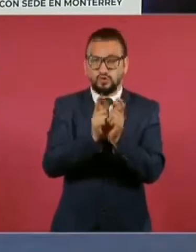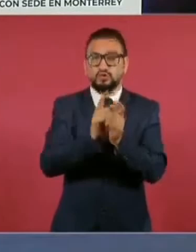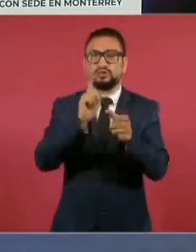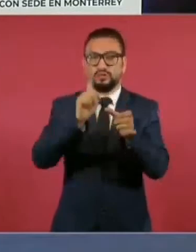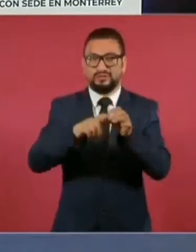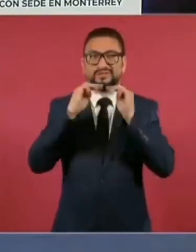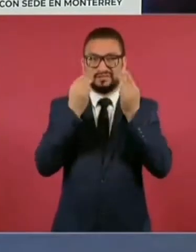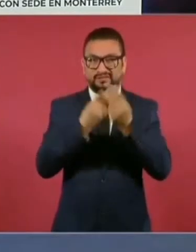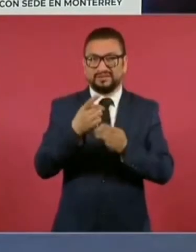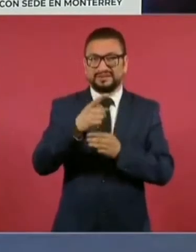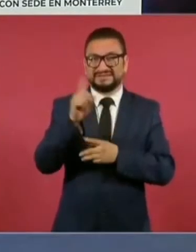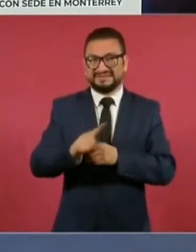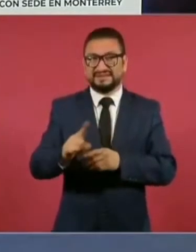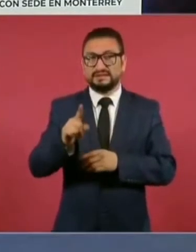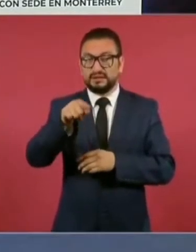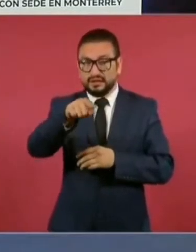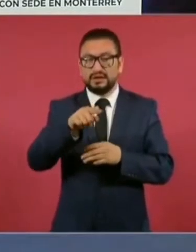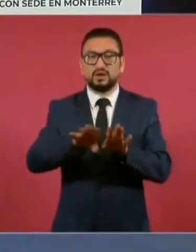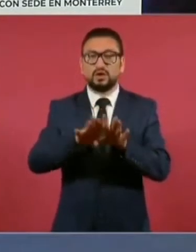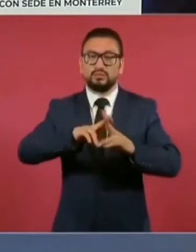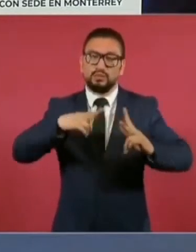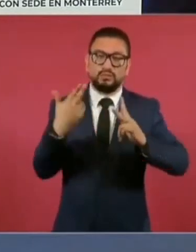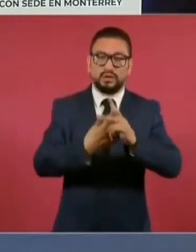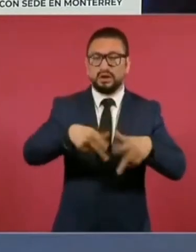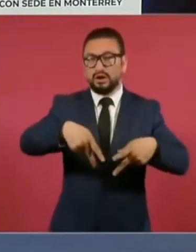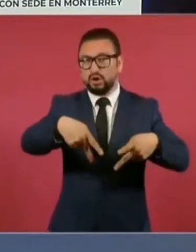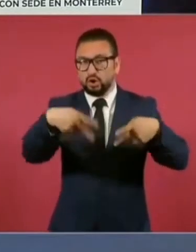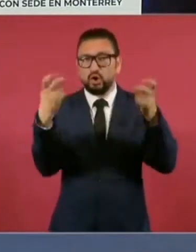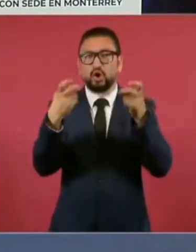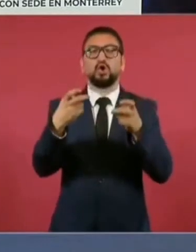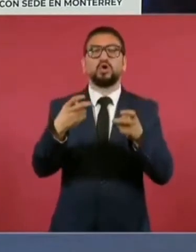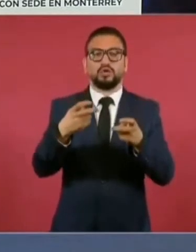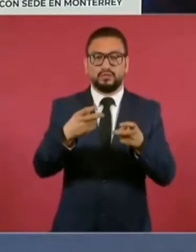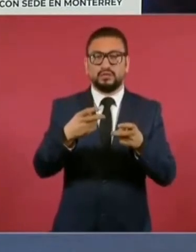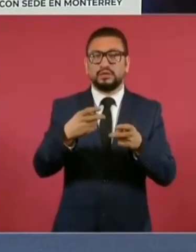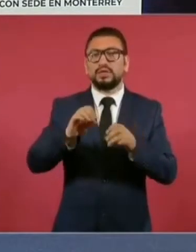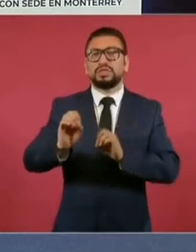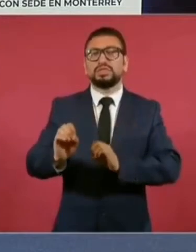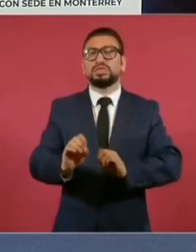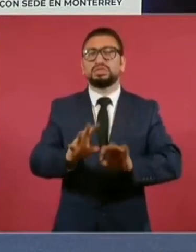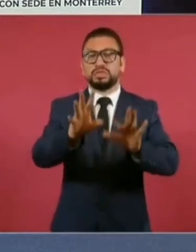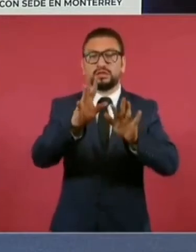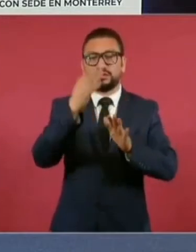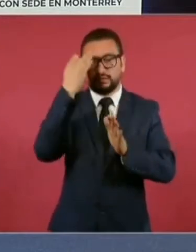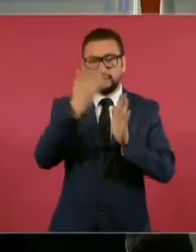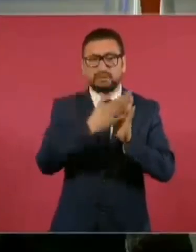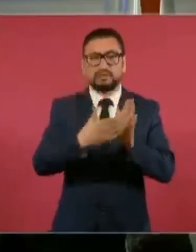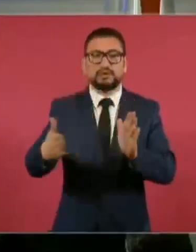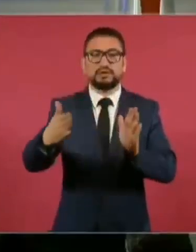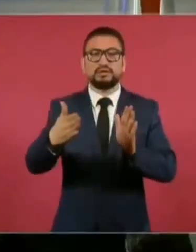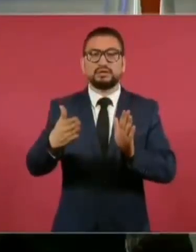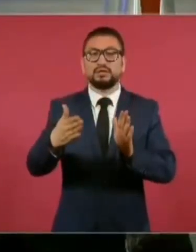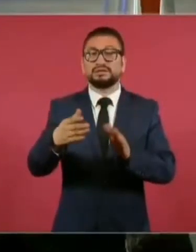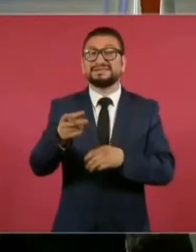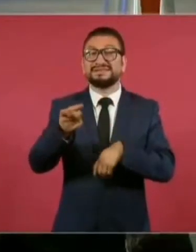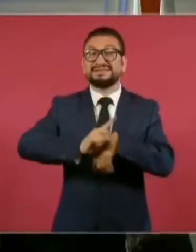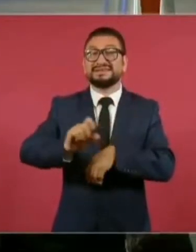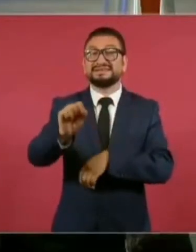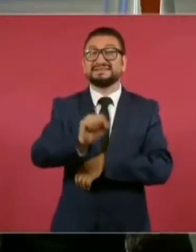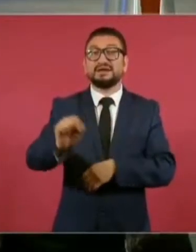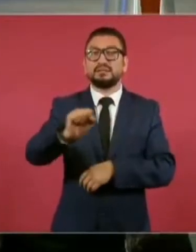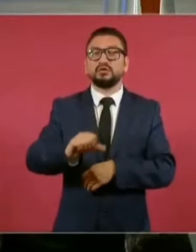Zetas y los delitos homicidio y robo, y el plazo otorgado para la liberación en sábado